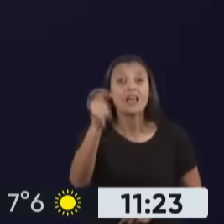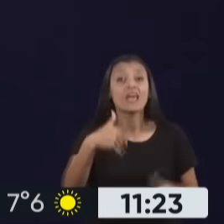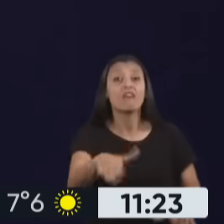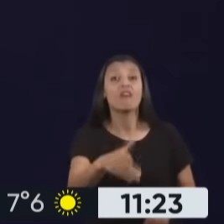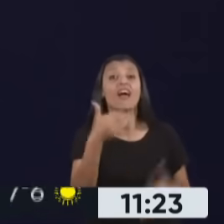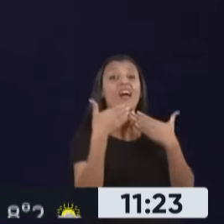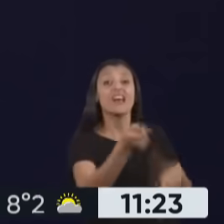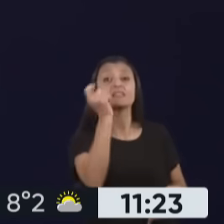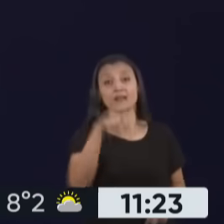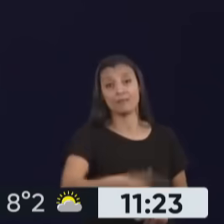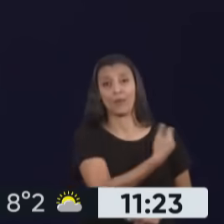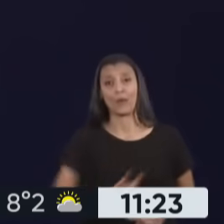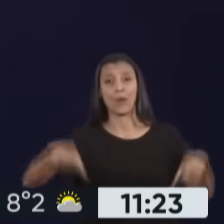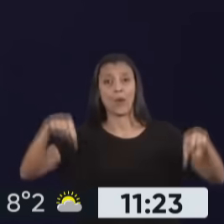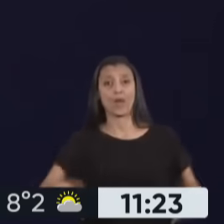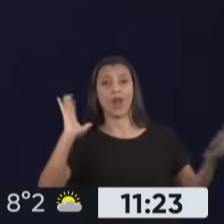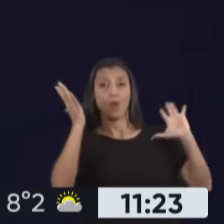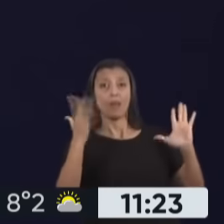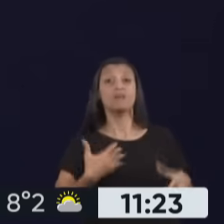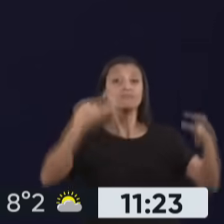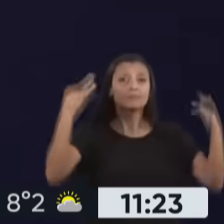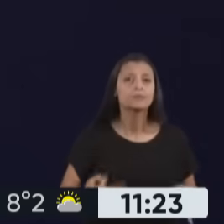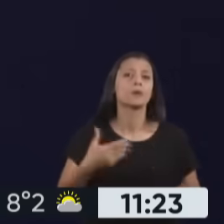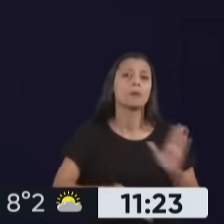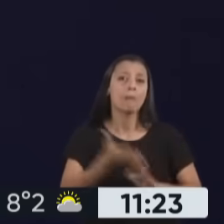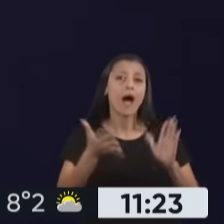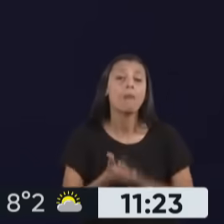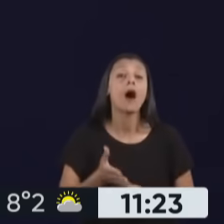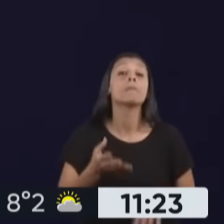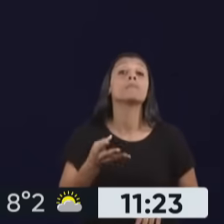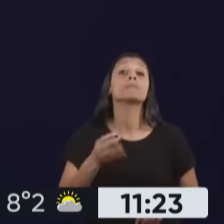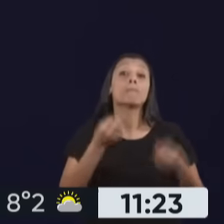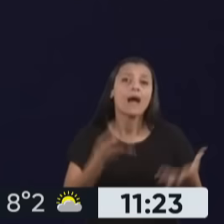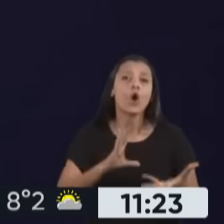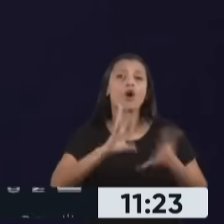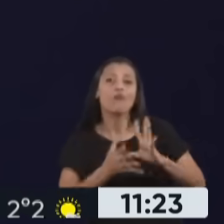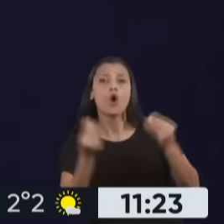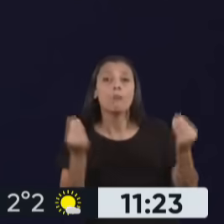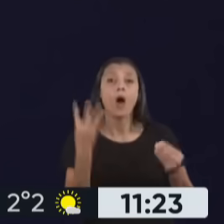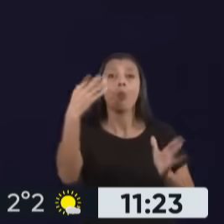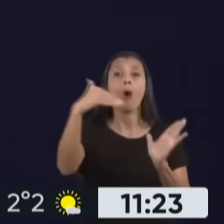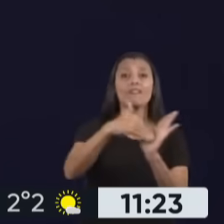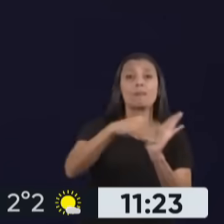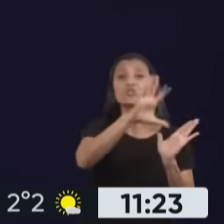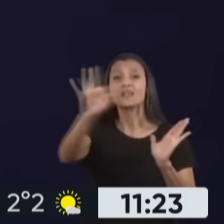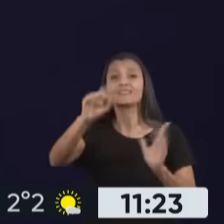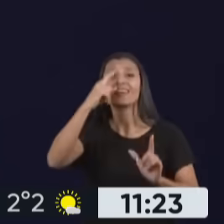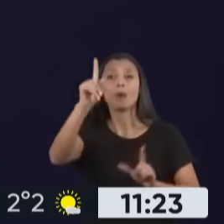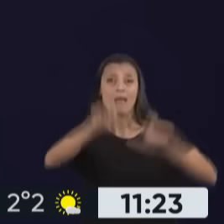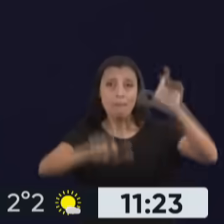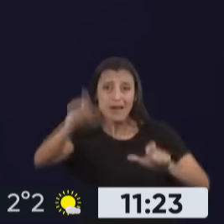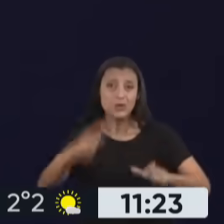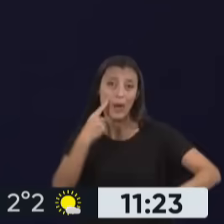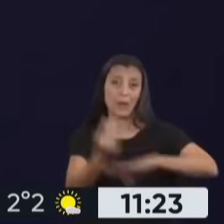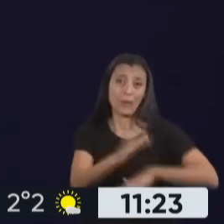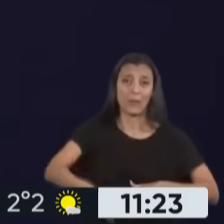gobierno. En concreto, va a mejorar el servicio de cloacas de 4,5 millones de argentinos que viven en el conurbano bonaerense